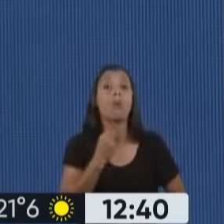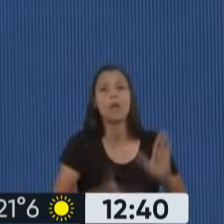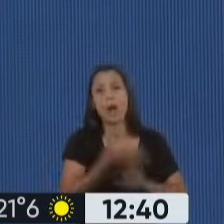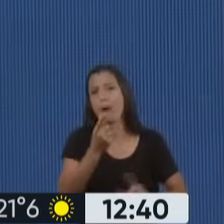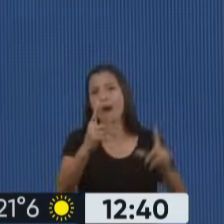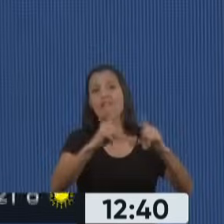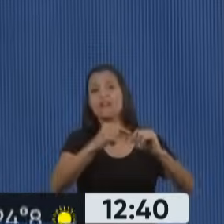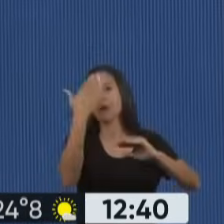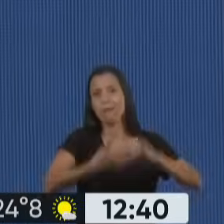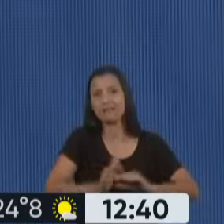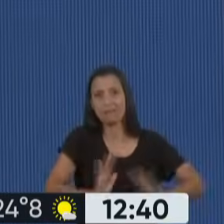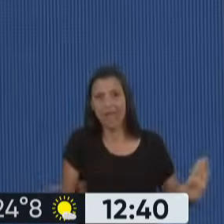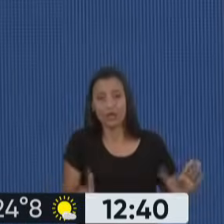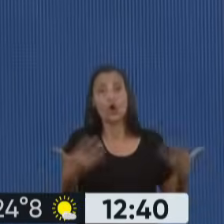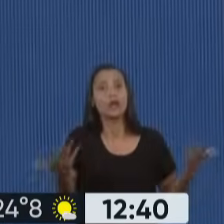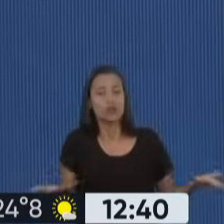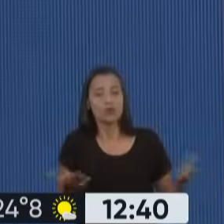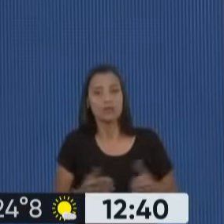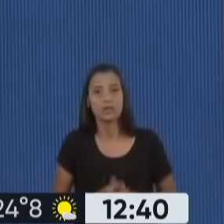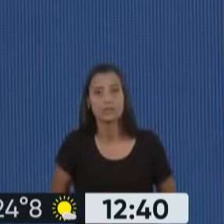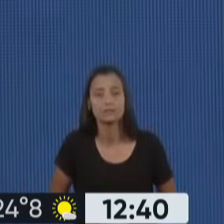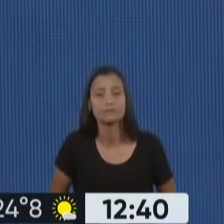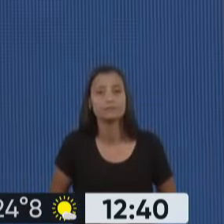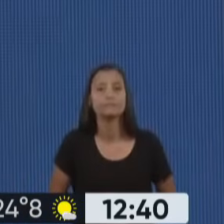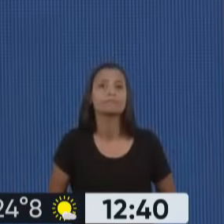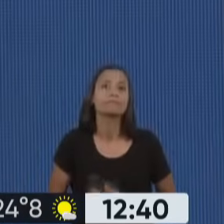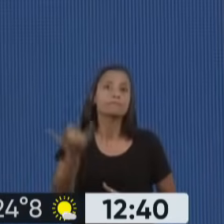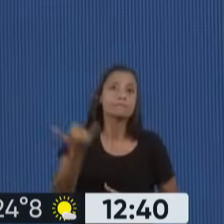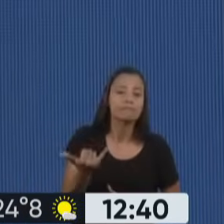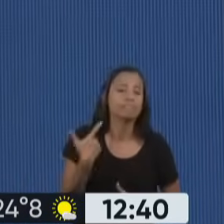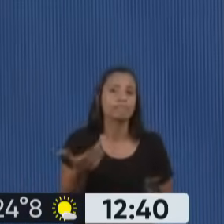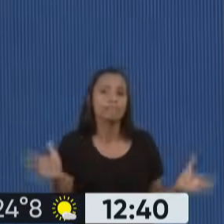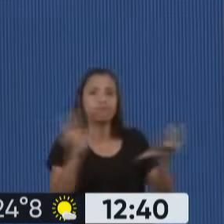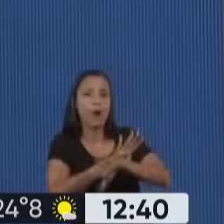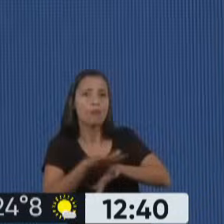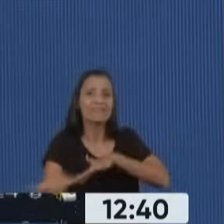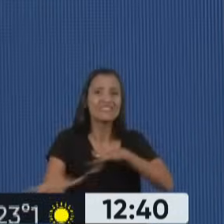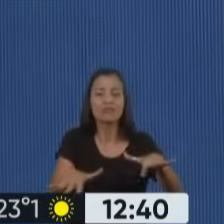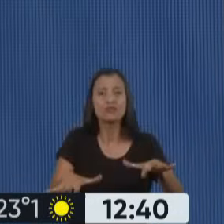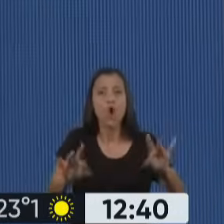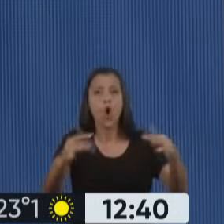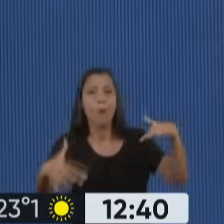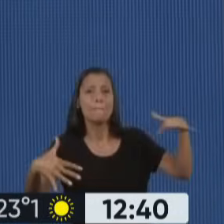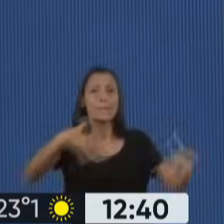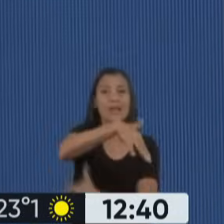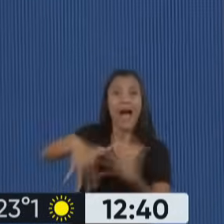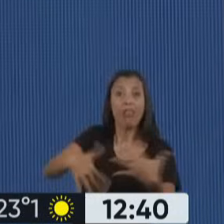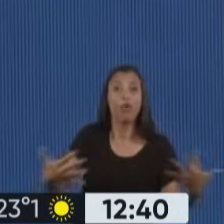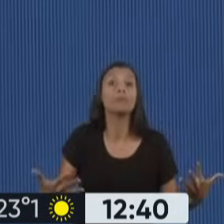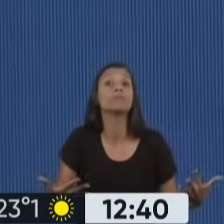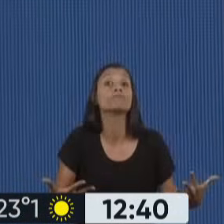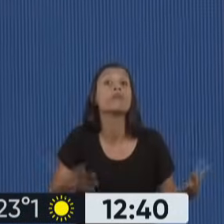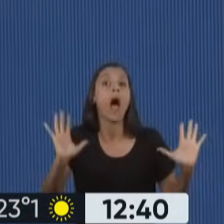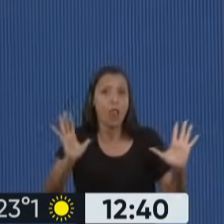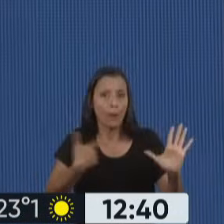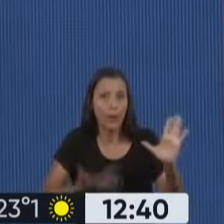Por lo tanto, ante algún evento complicado, se podría haber